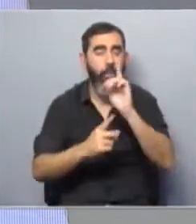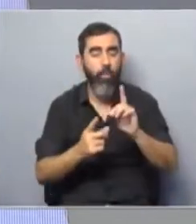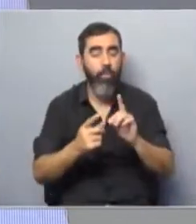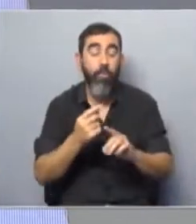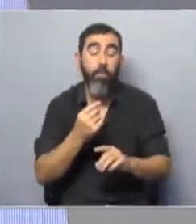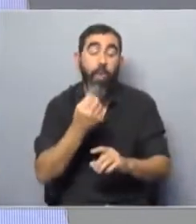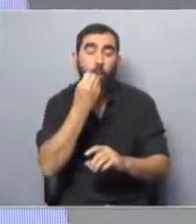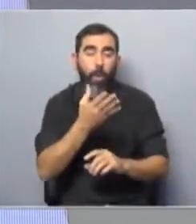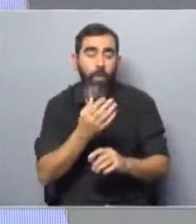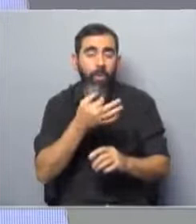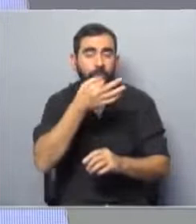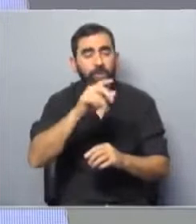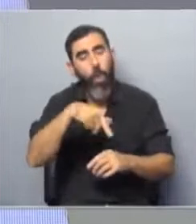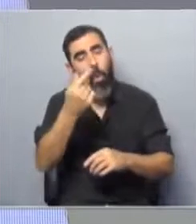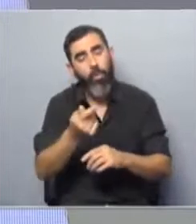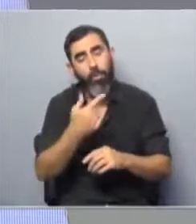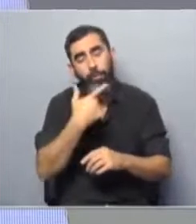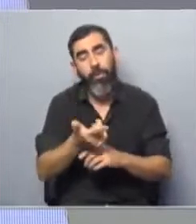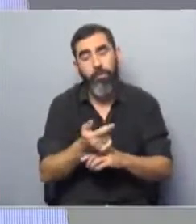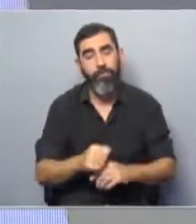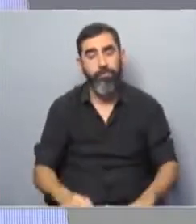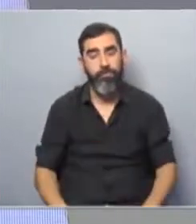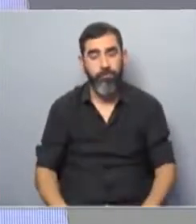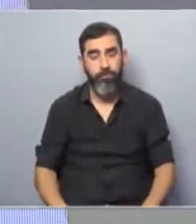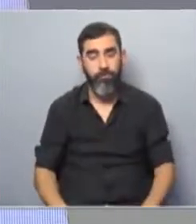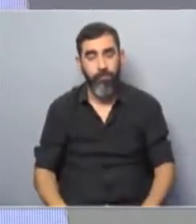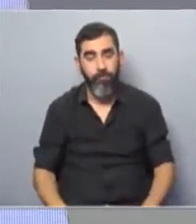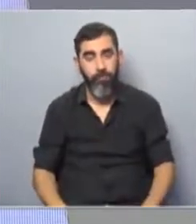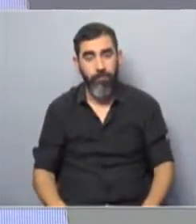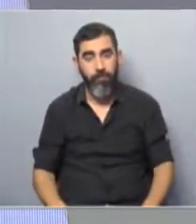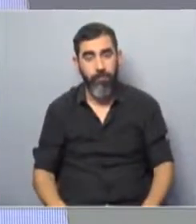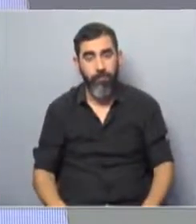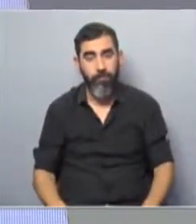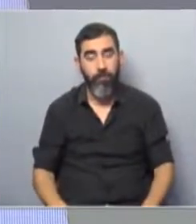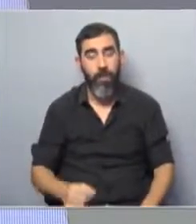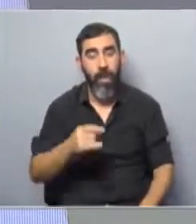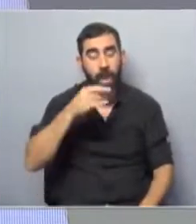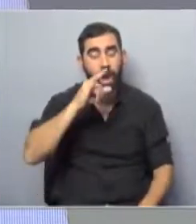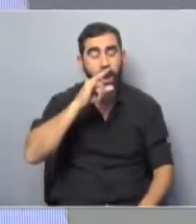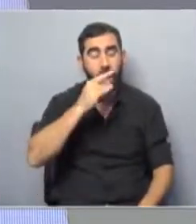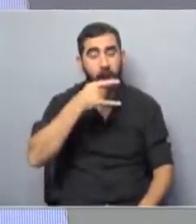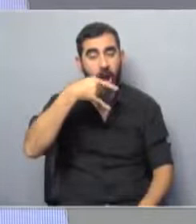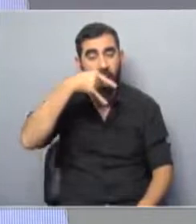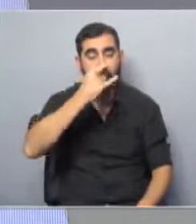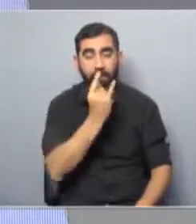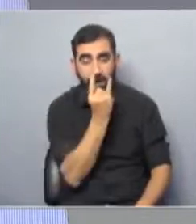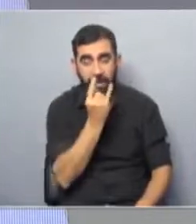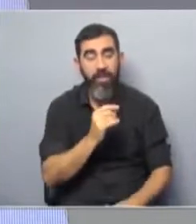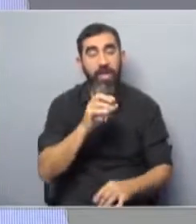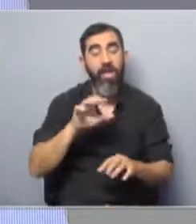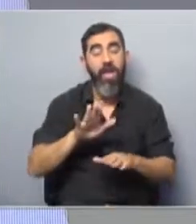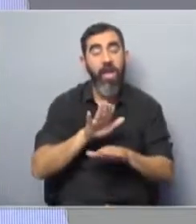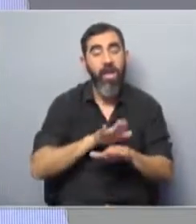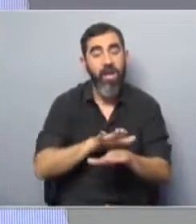bueno, por un lado, mencionar, por lo menos por arriba, a otras de las especies complicadas. Estoy pensando en el jabalí, la rana toro, la